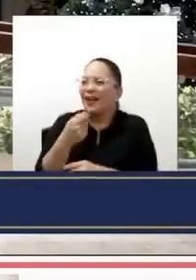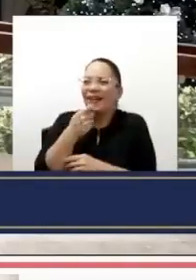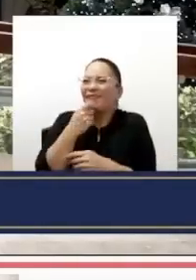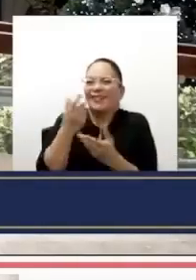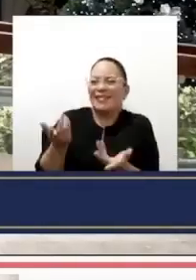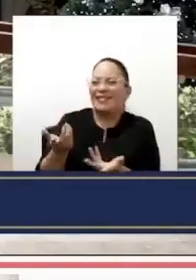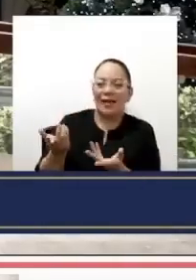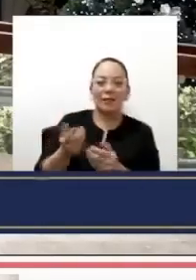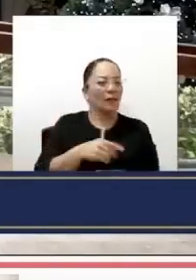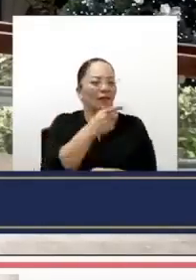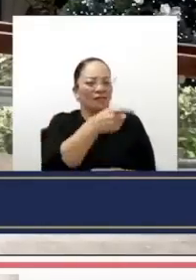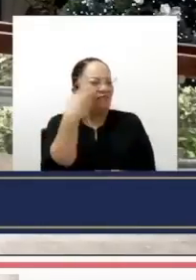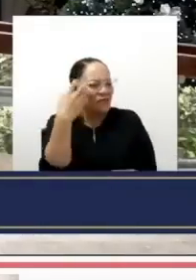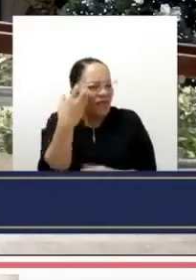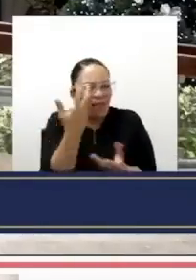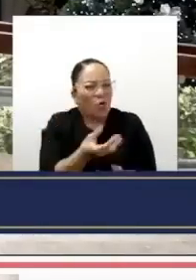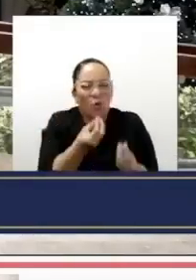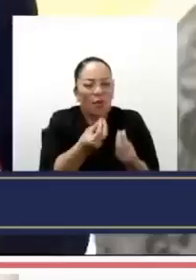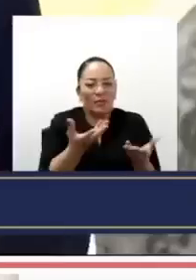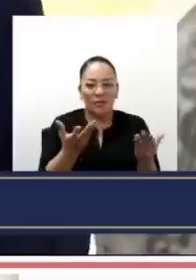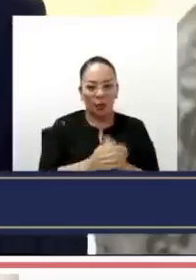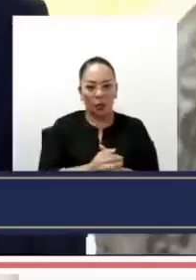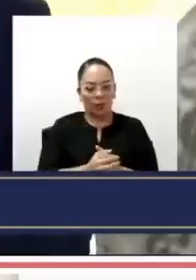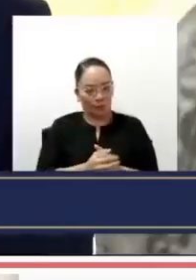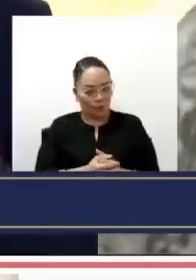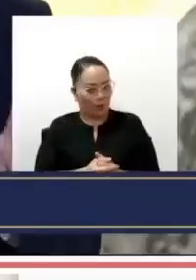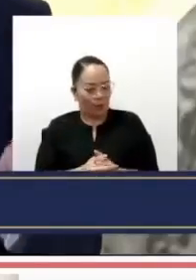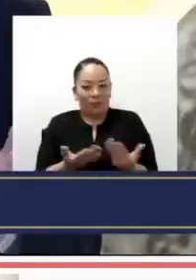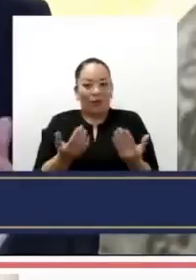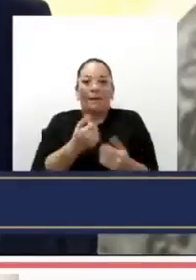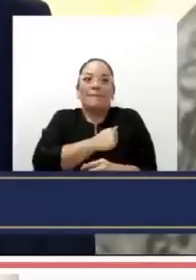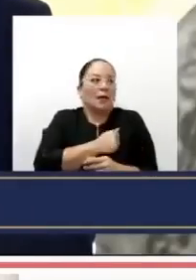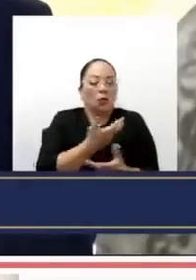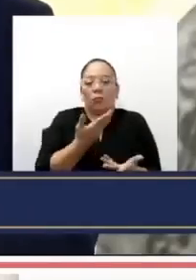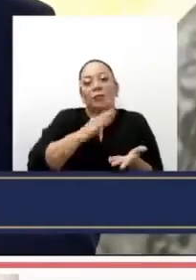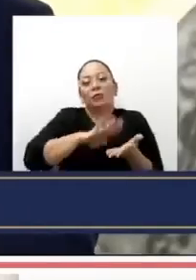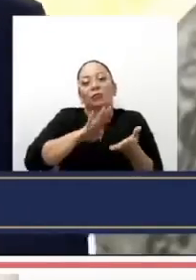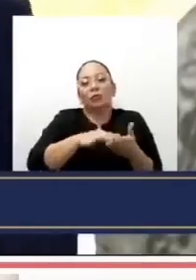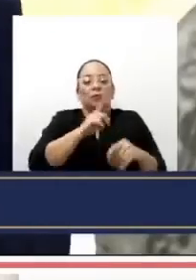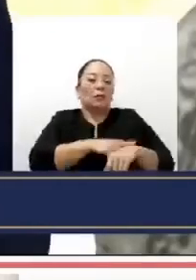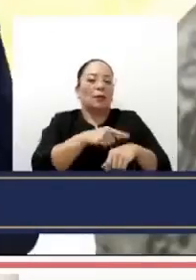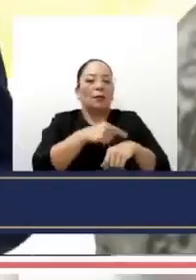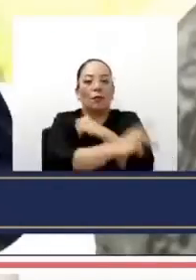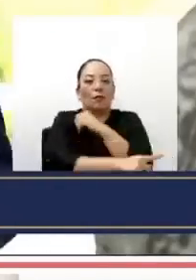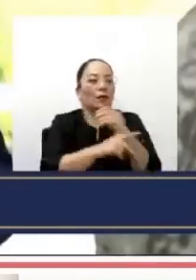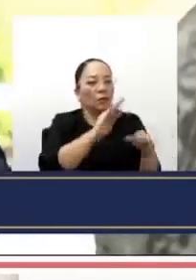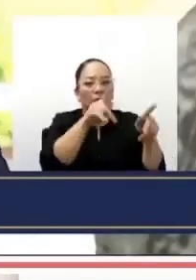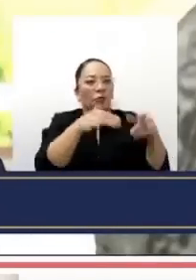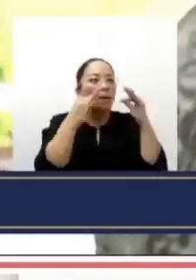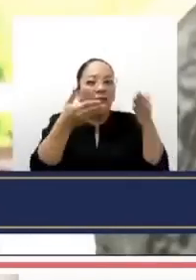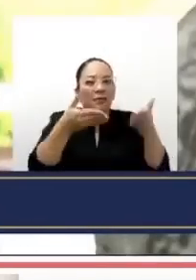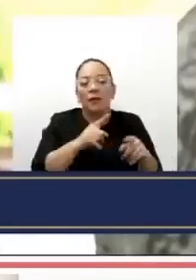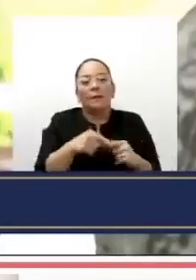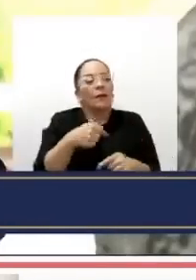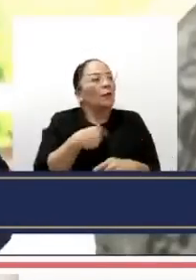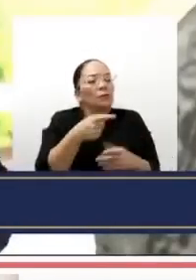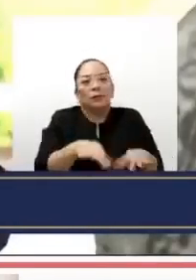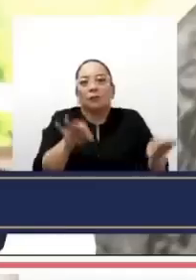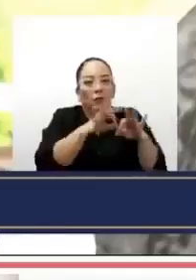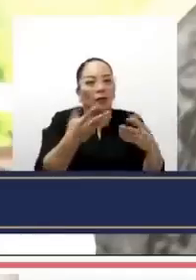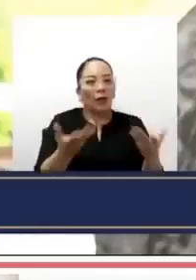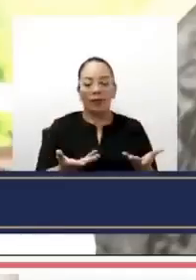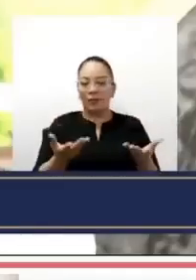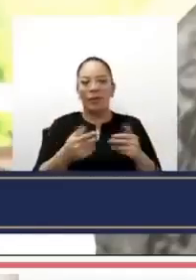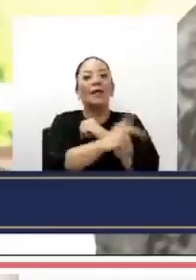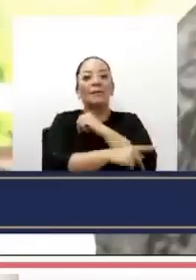don Es José. que esto es demasiado ridículo y yo me excuso que esté gastando el tiempo del país y de todos los que están aquí, pero es que creo que es importante que